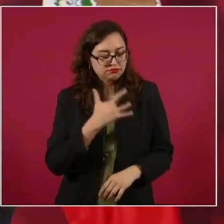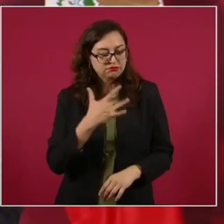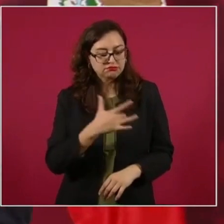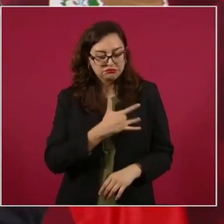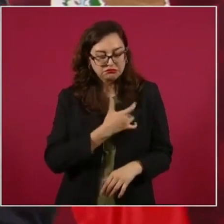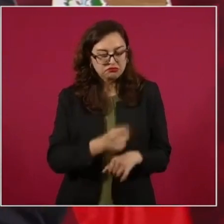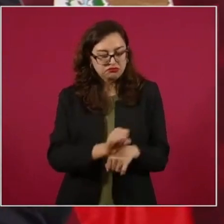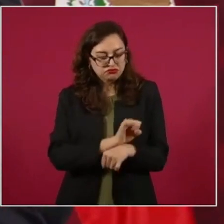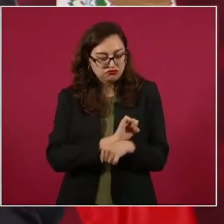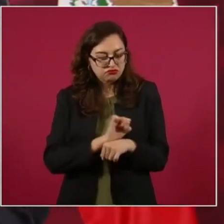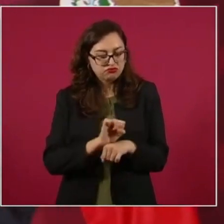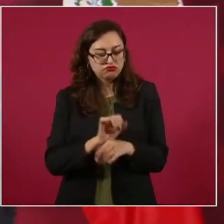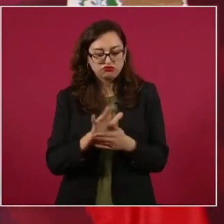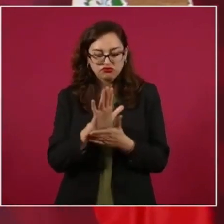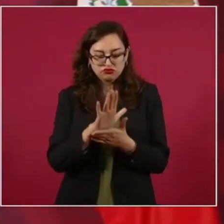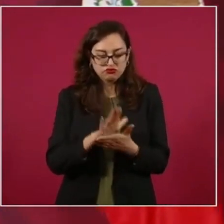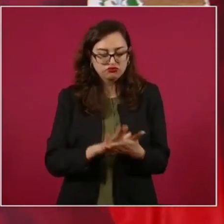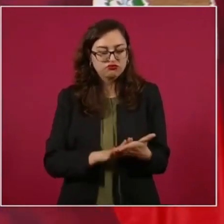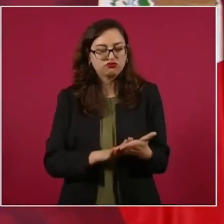seamos capaces de